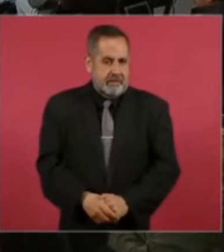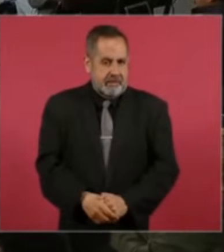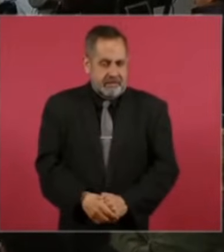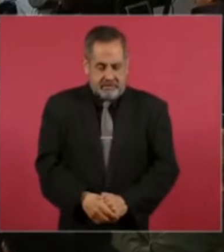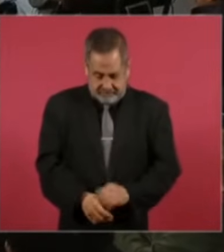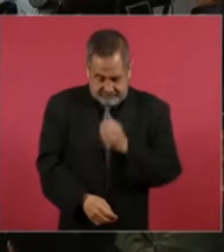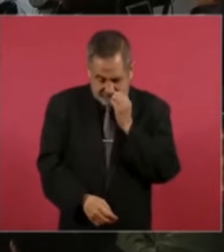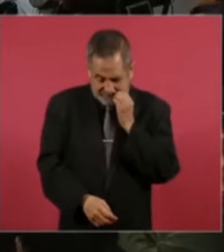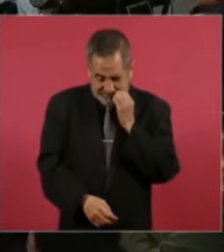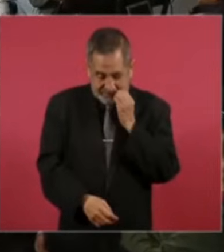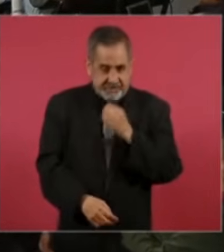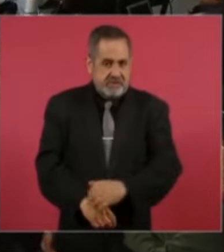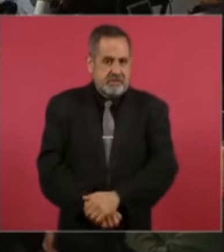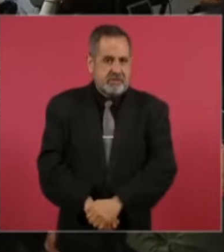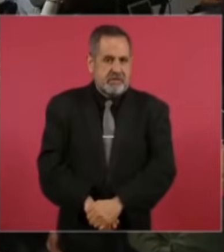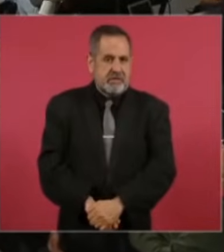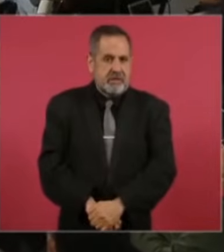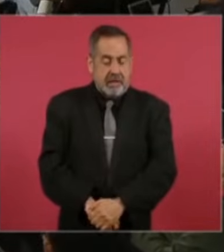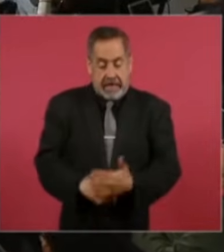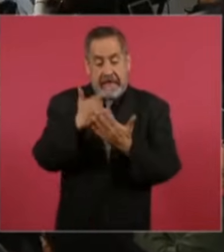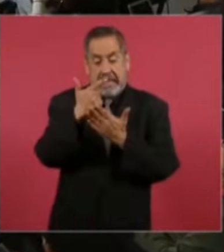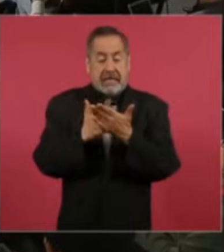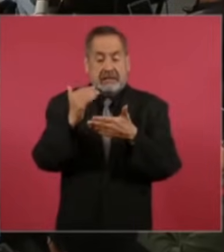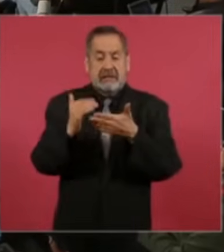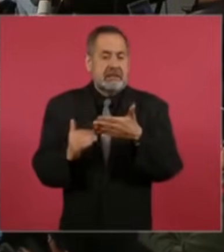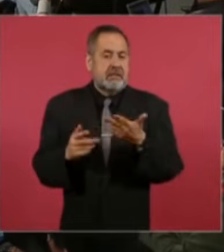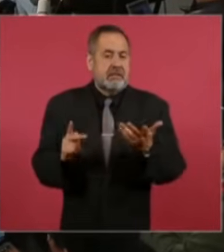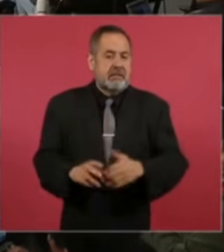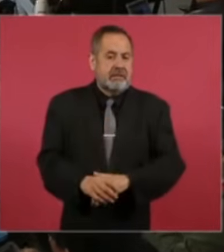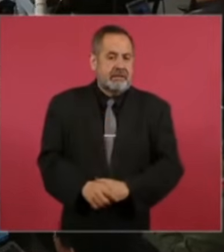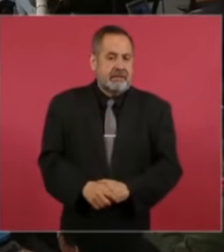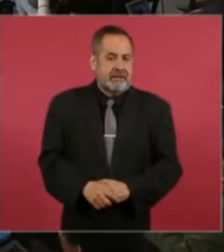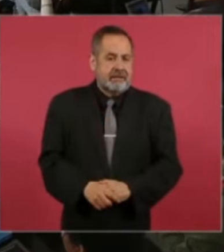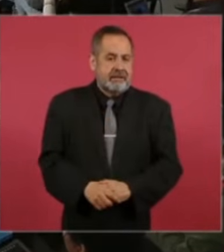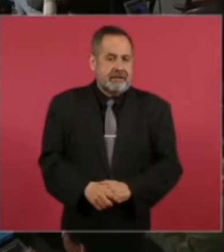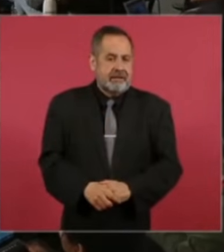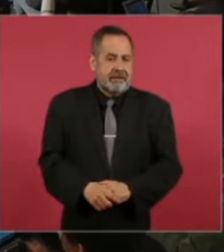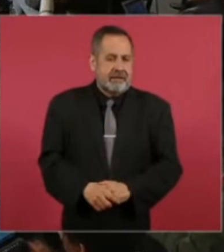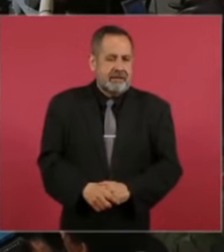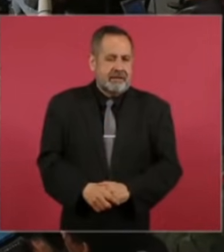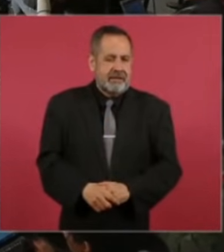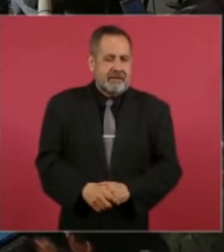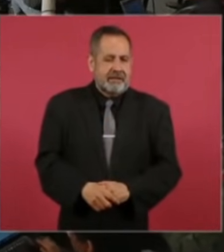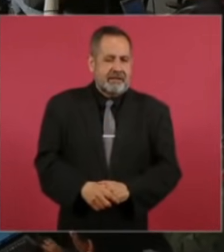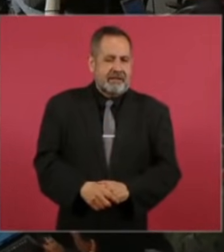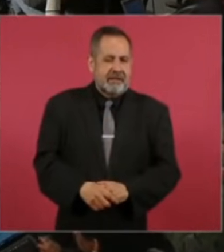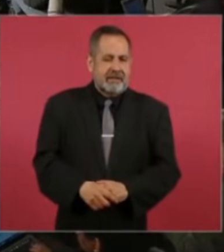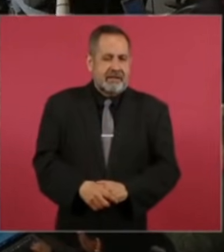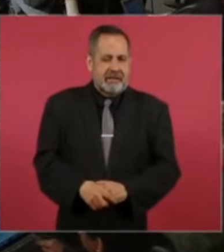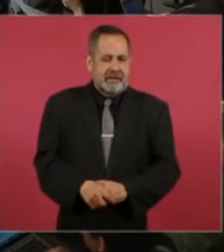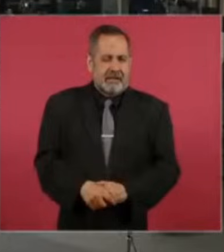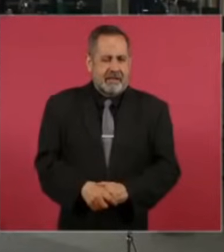Pues hay lista, pero ¿La lista de qué? es acá. Es la lista de los que quieren